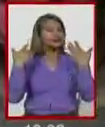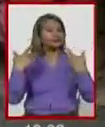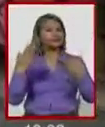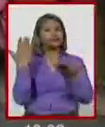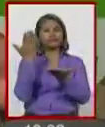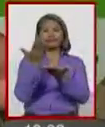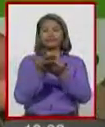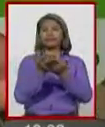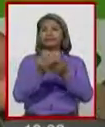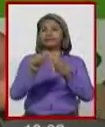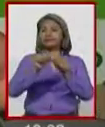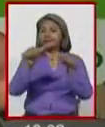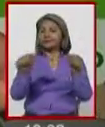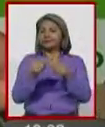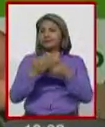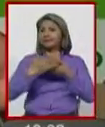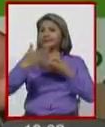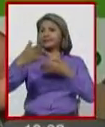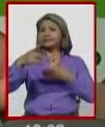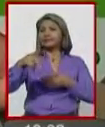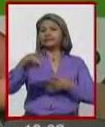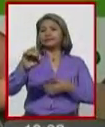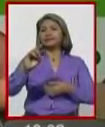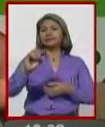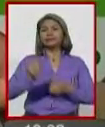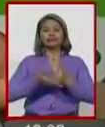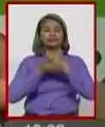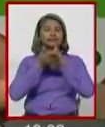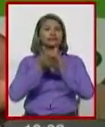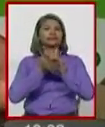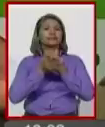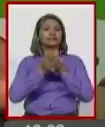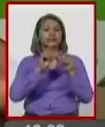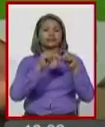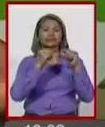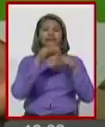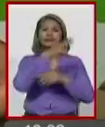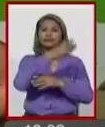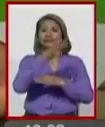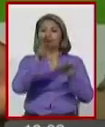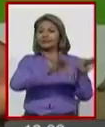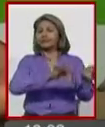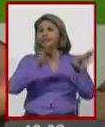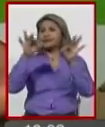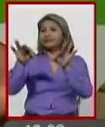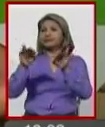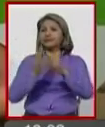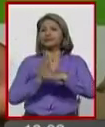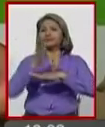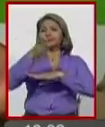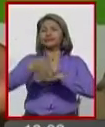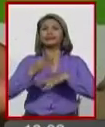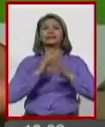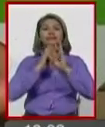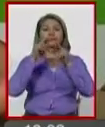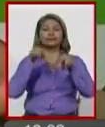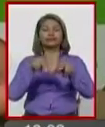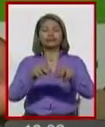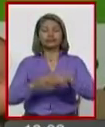estuvo en el área más adelante de Porongo, incluso ayudando a la comunidad a trasladarse o a pasar el